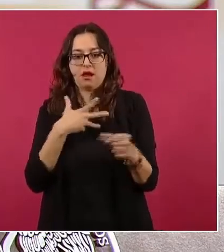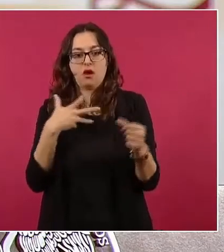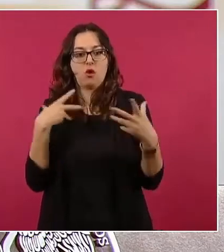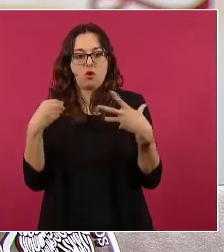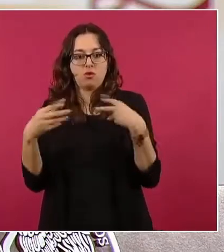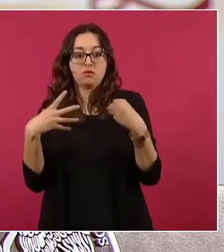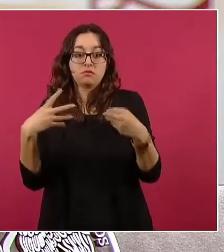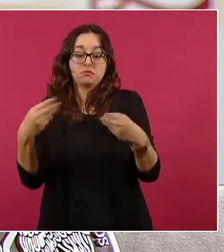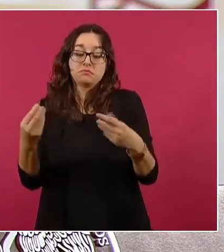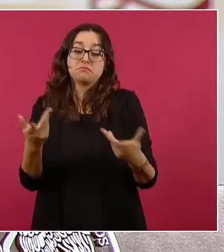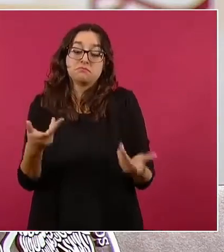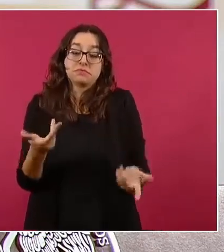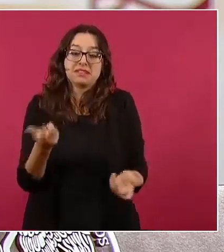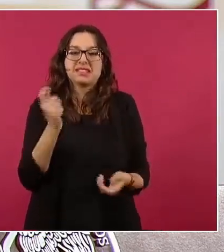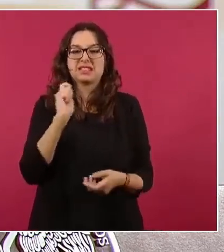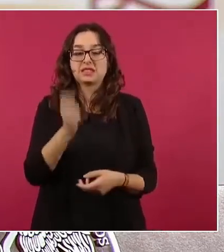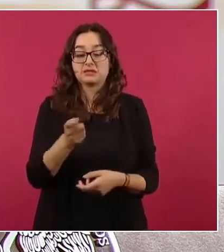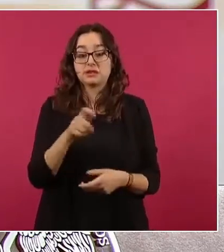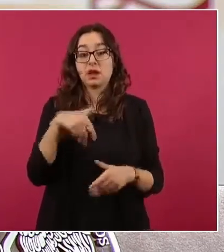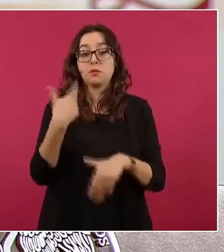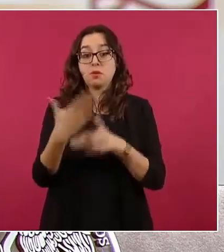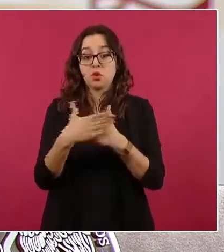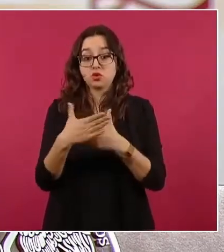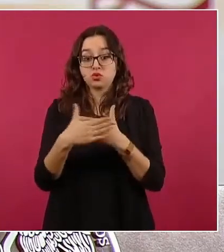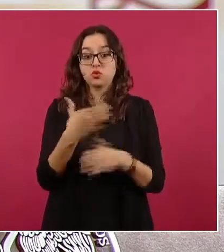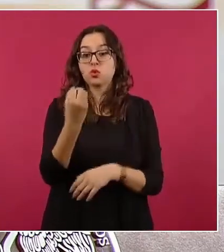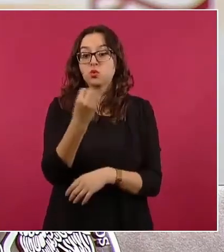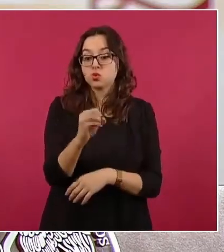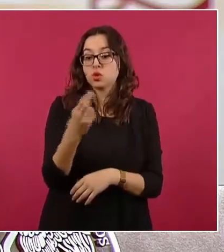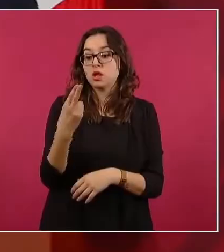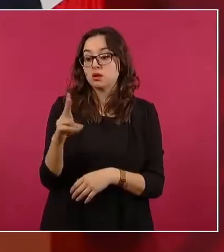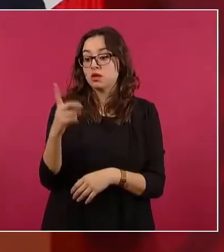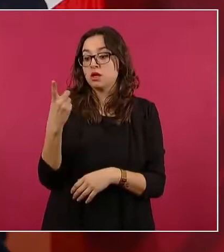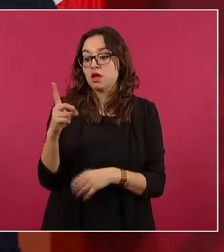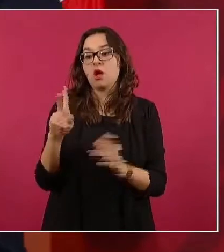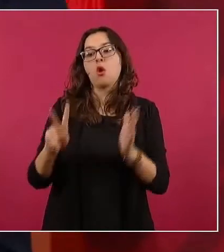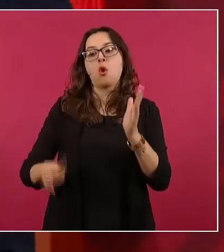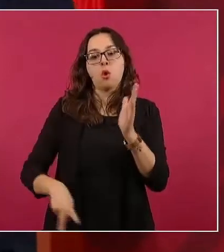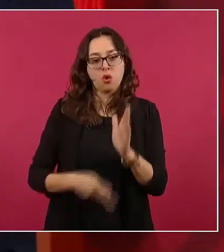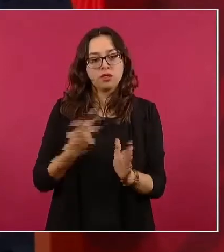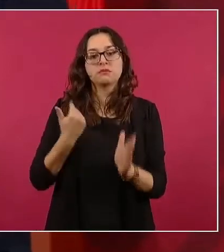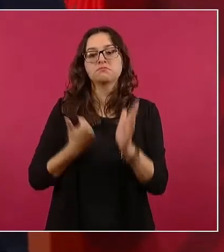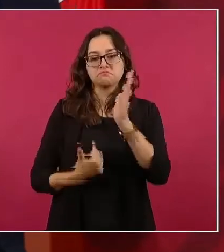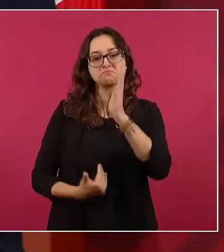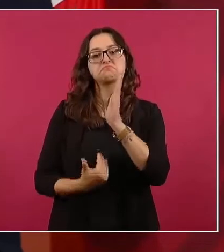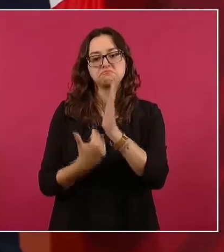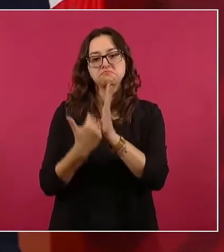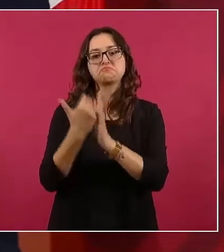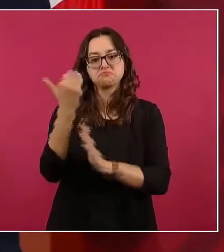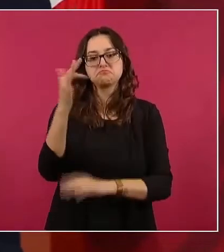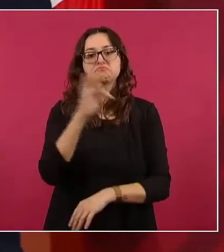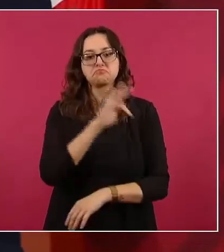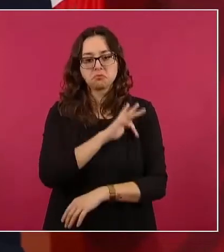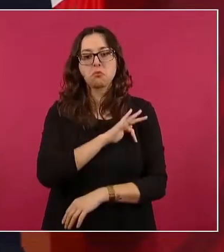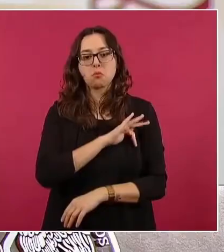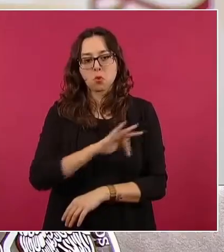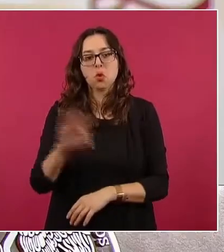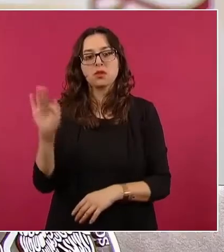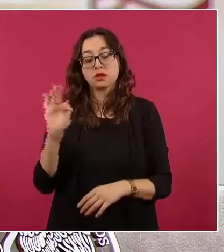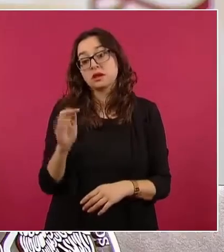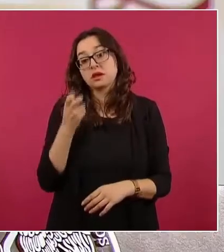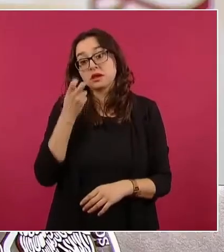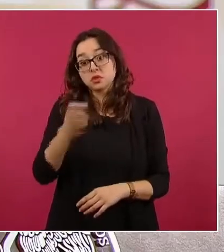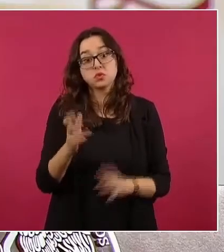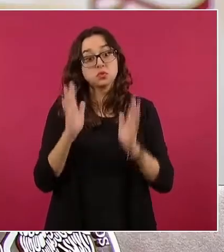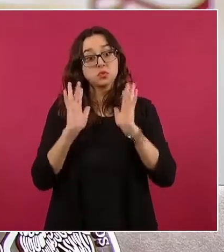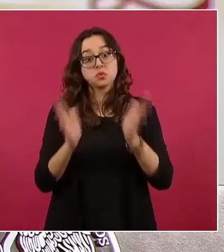que octubre, noviembre, diciembre pudiera haber un repunte de nueva cuenta que signifique ya el establecimiento de un